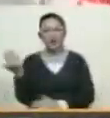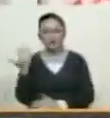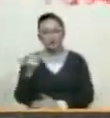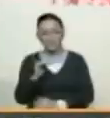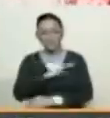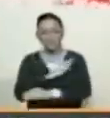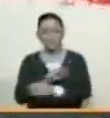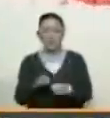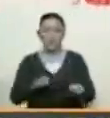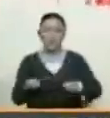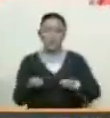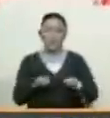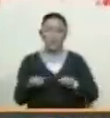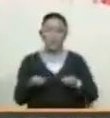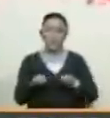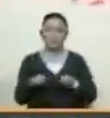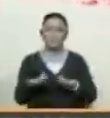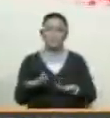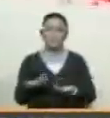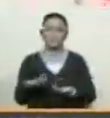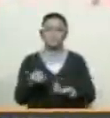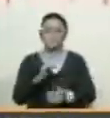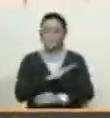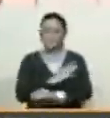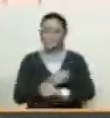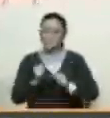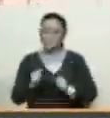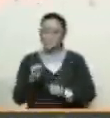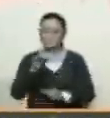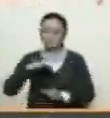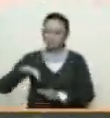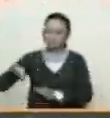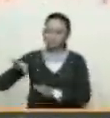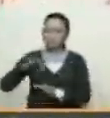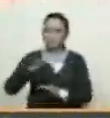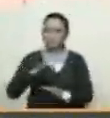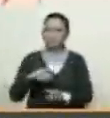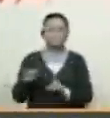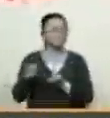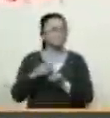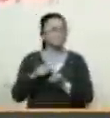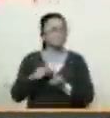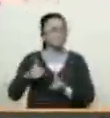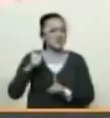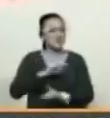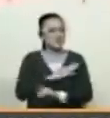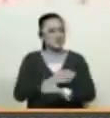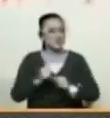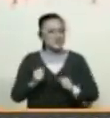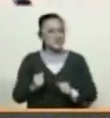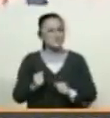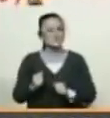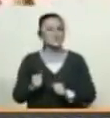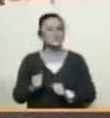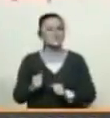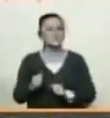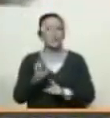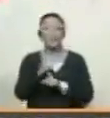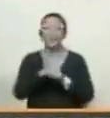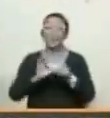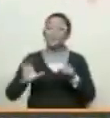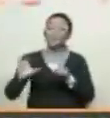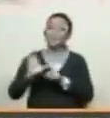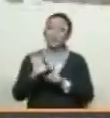fortaleza económica. Este es un estado con un gran potencial agrícola. Pero su principal fortaleza es su fortaleza